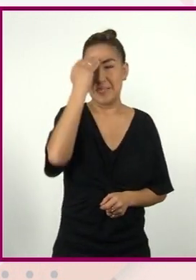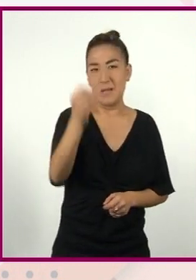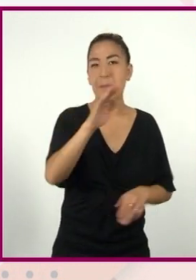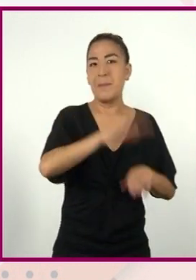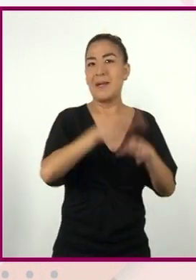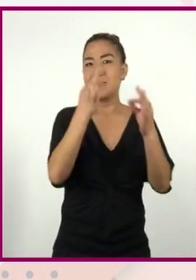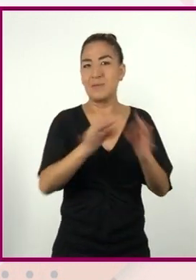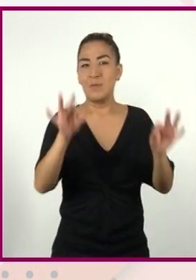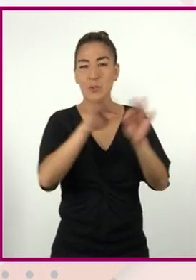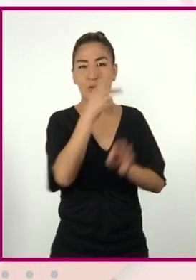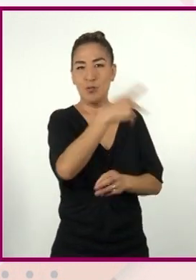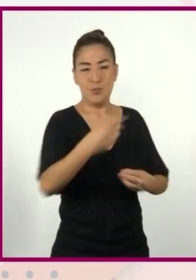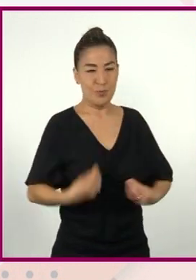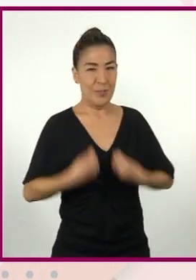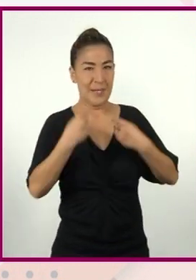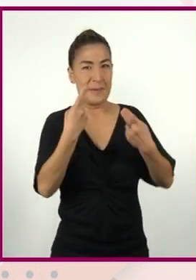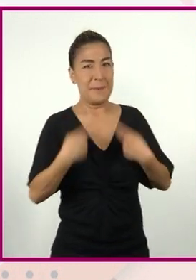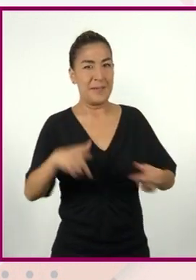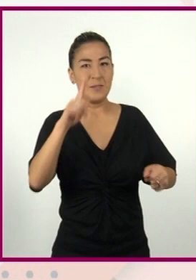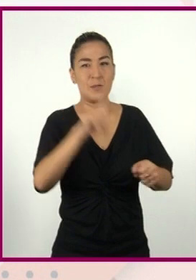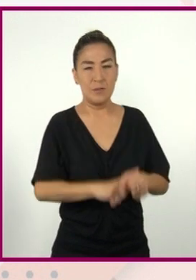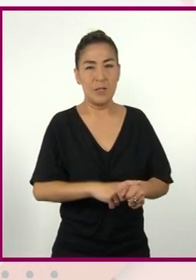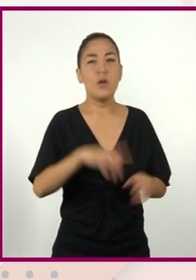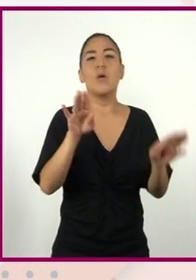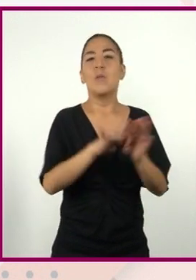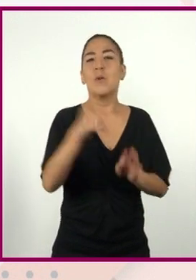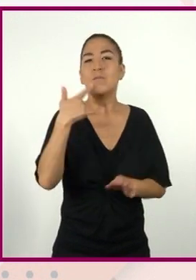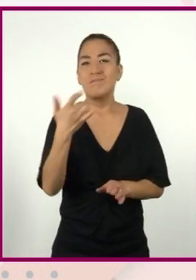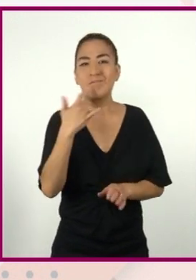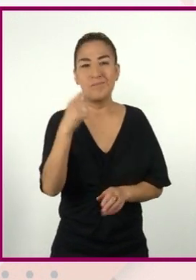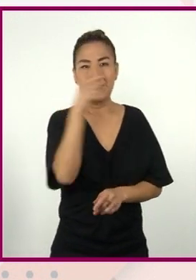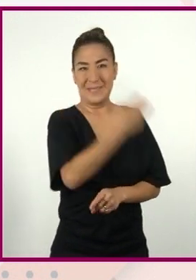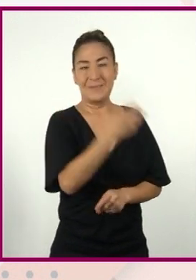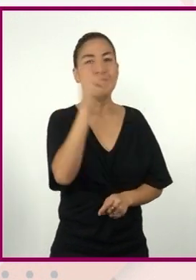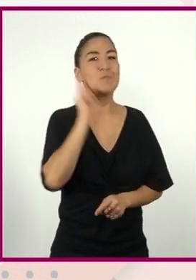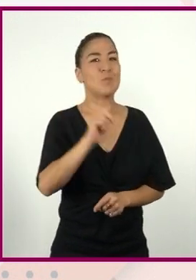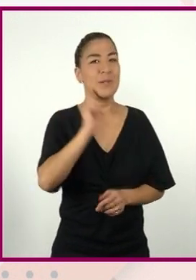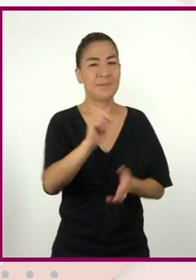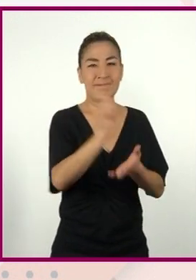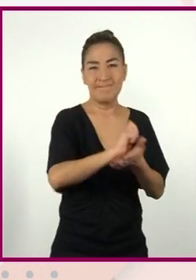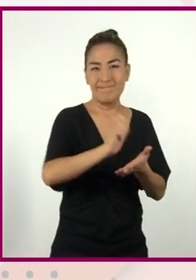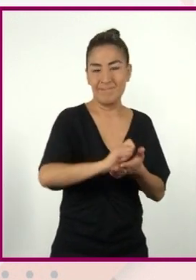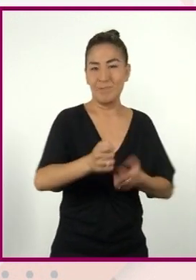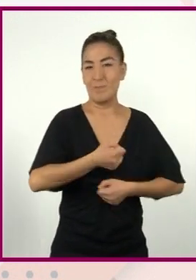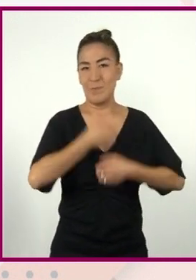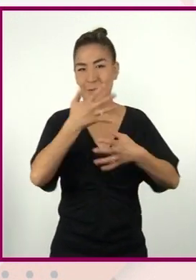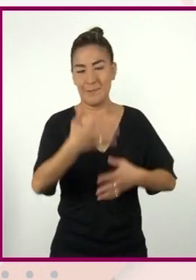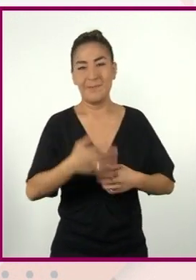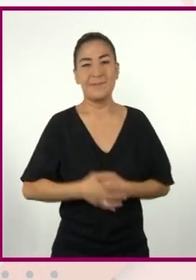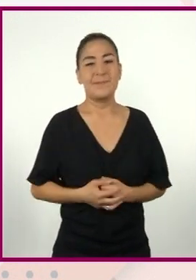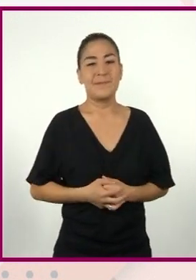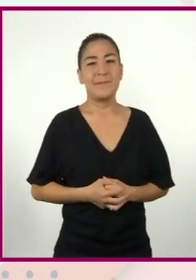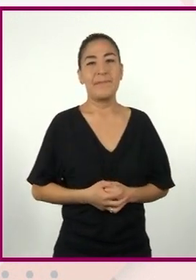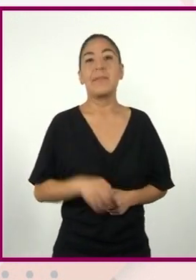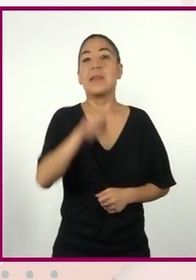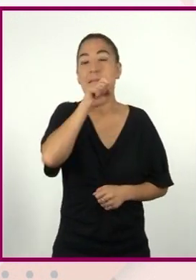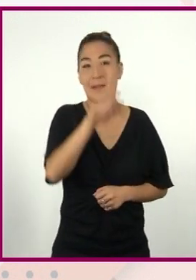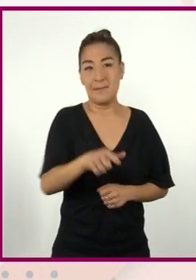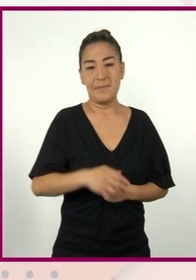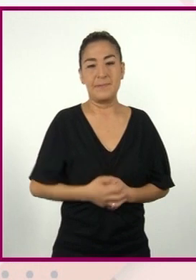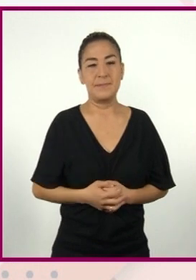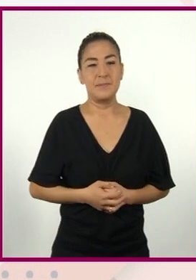relevantes de su vida personal y los logros destacados de esta escritora y poeta.